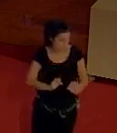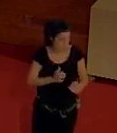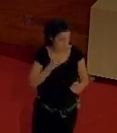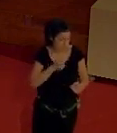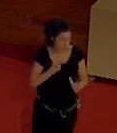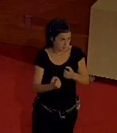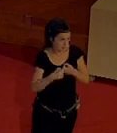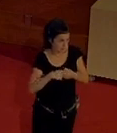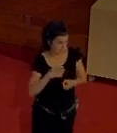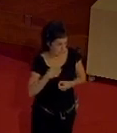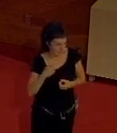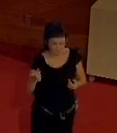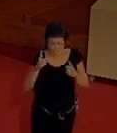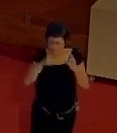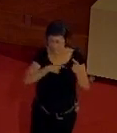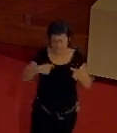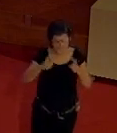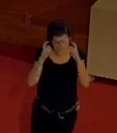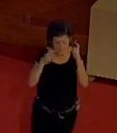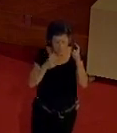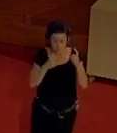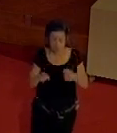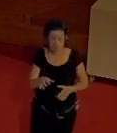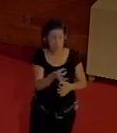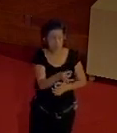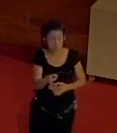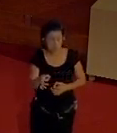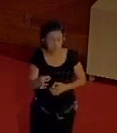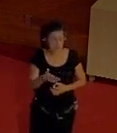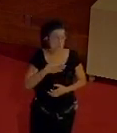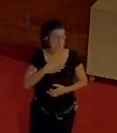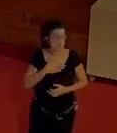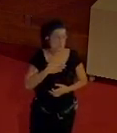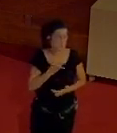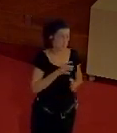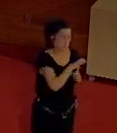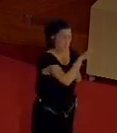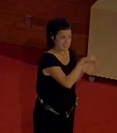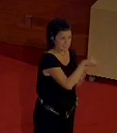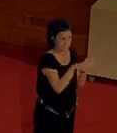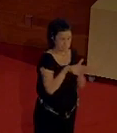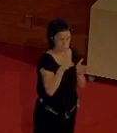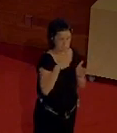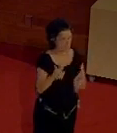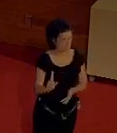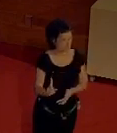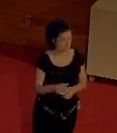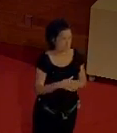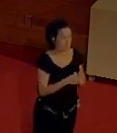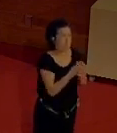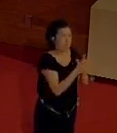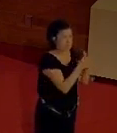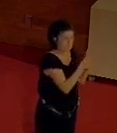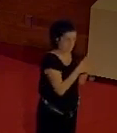todo eso es mío y hay otros países de la zona que dicen no no no es tuyo No no estoy hablando de Estados Unidos estoy hablando de bruney de